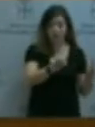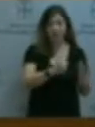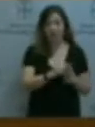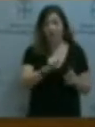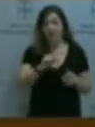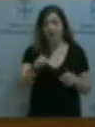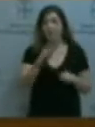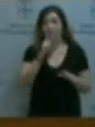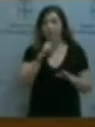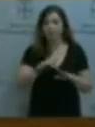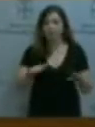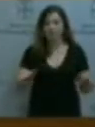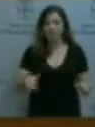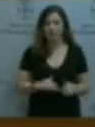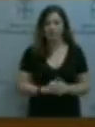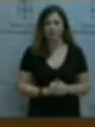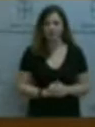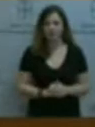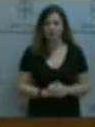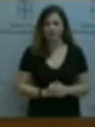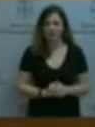Y en ello estamos.